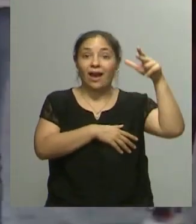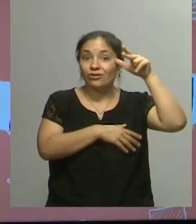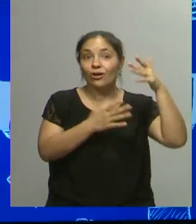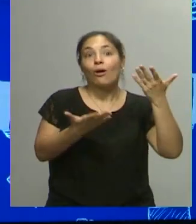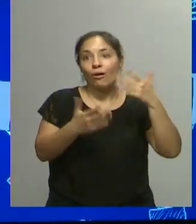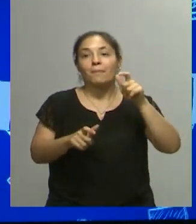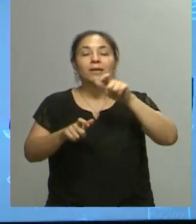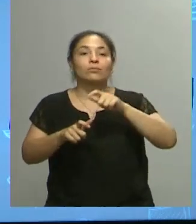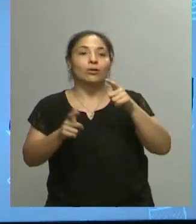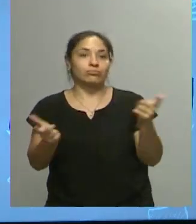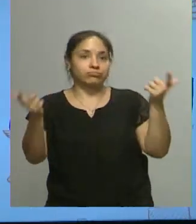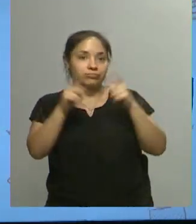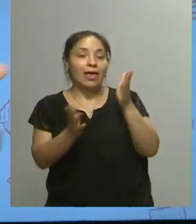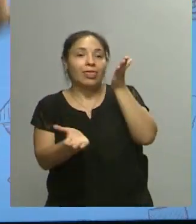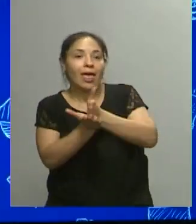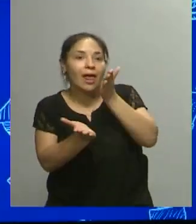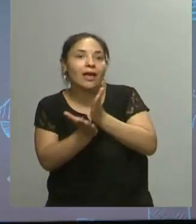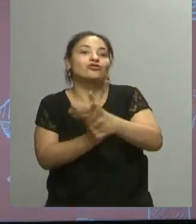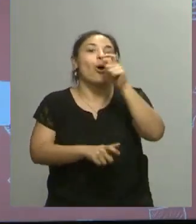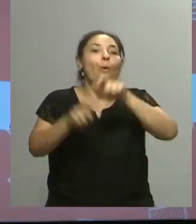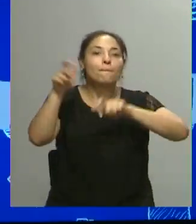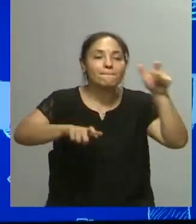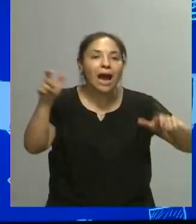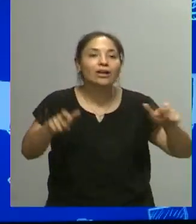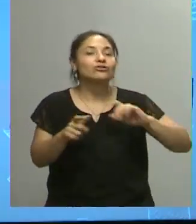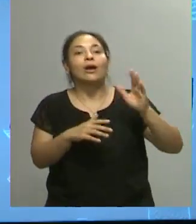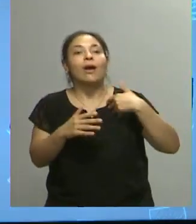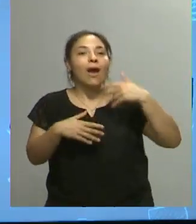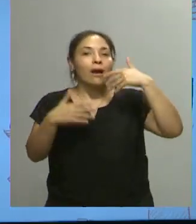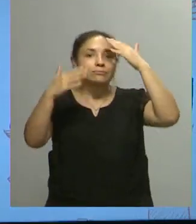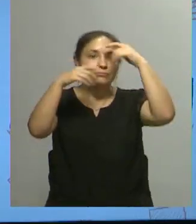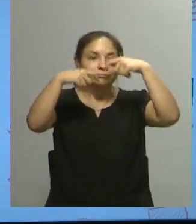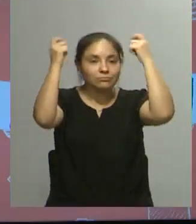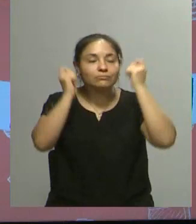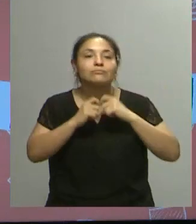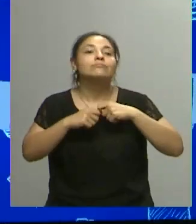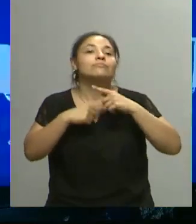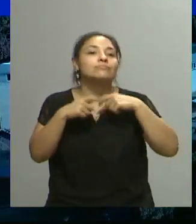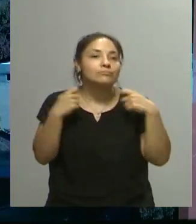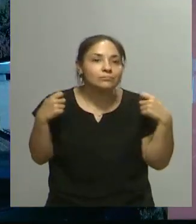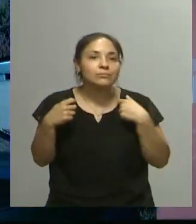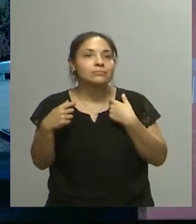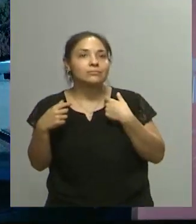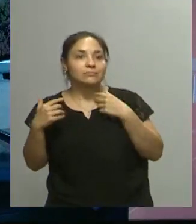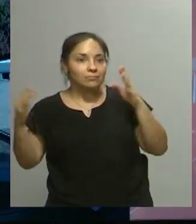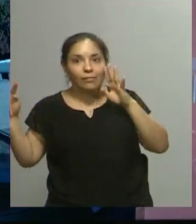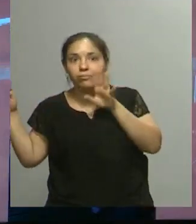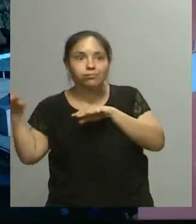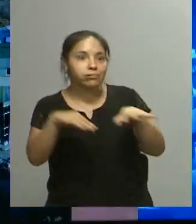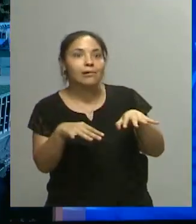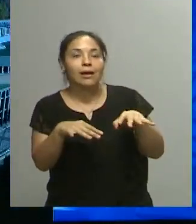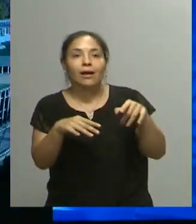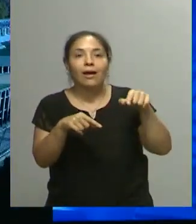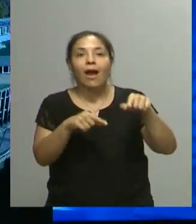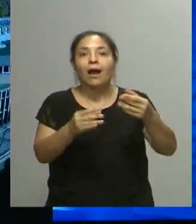de derechos humanos, madres y abuelas, que vinieran medios de todo el mundo para decir, che, acá está pasando tal cosa. Tal cual. Son estas las violaciones, mis hijos no aparecen,